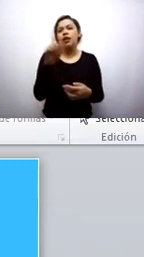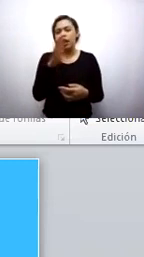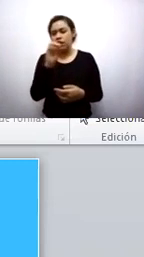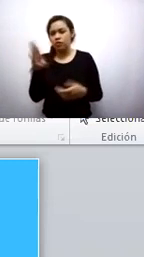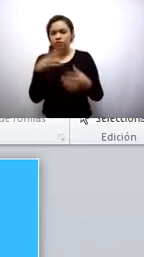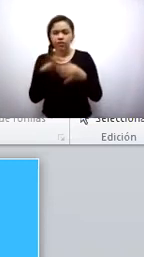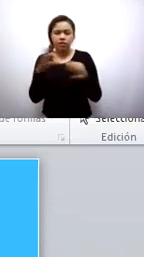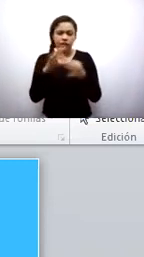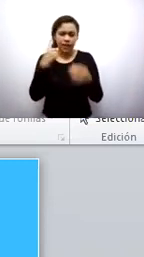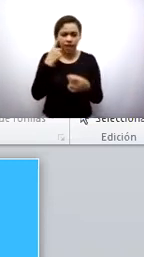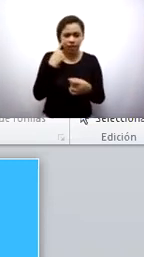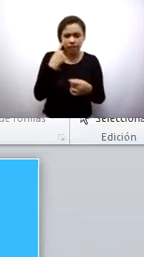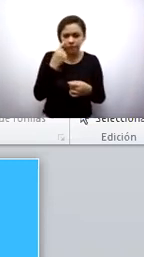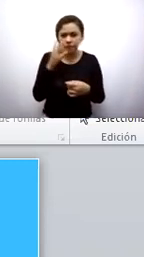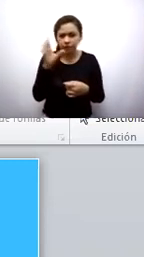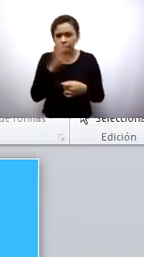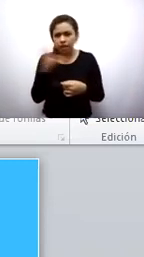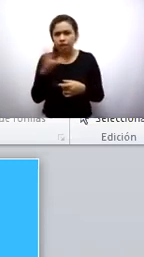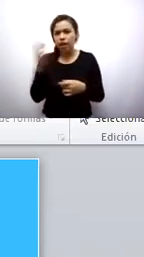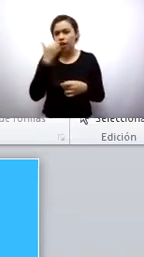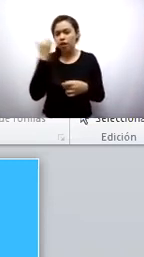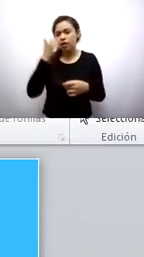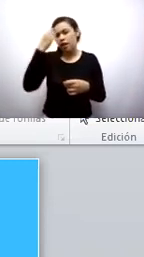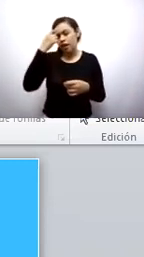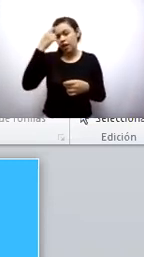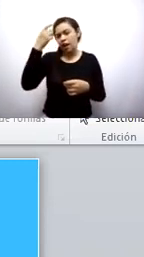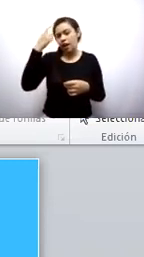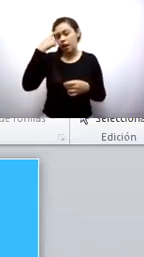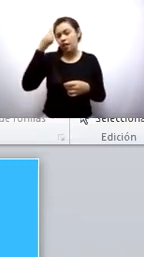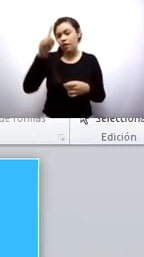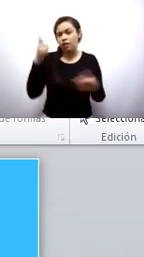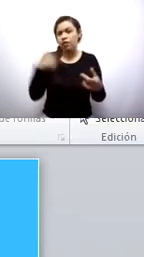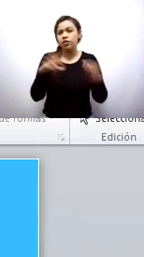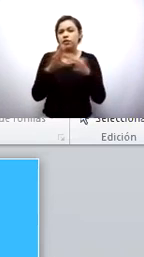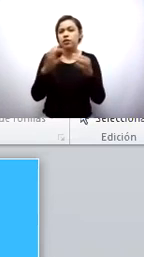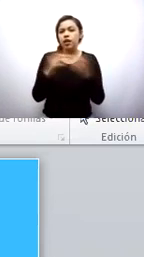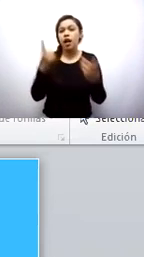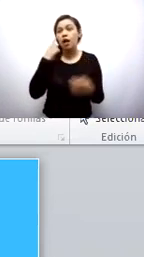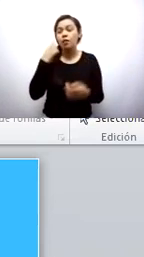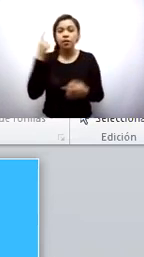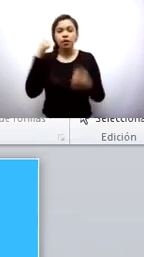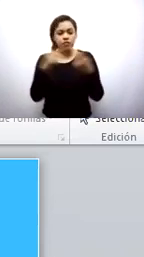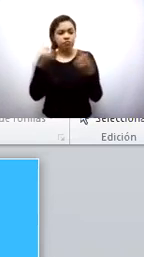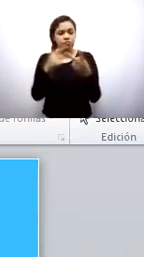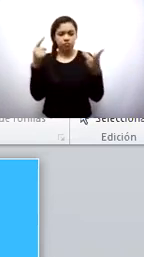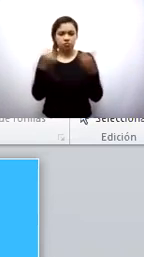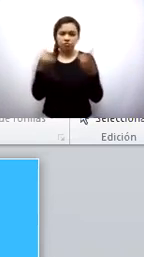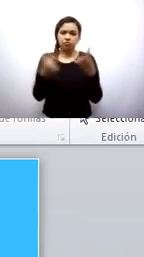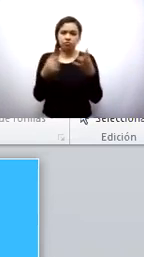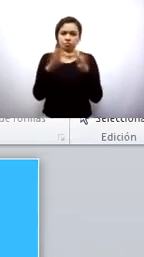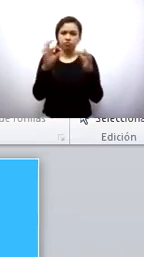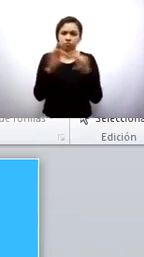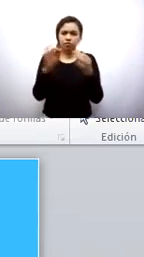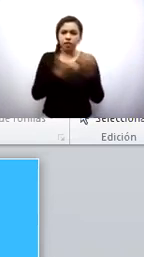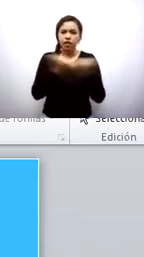pues cuando estábamos en la escuela era muy fácil porque ahí más sencillo les explicaba yo ahí de bulto, pues mira, esto se hace así basado, les hacía un ejercicio y